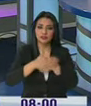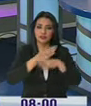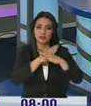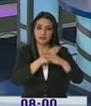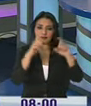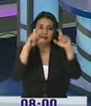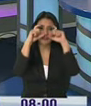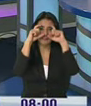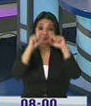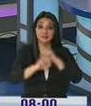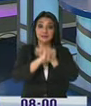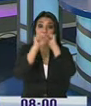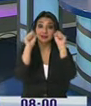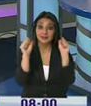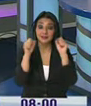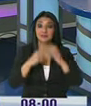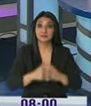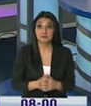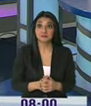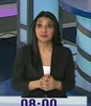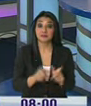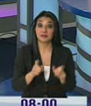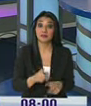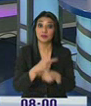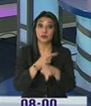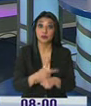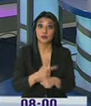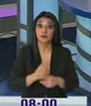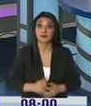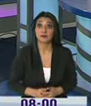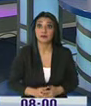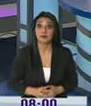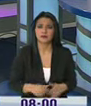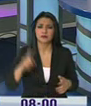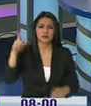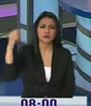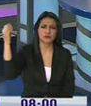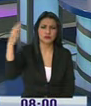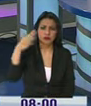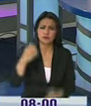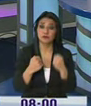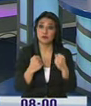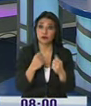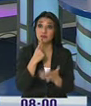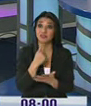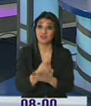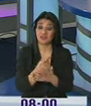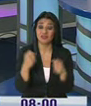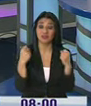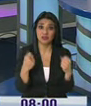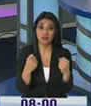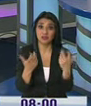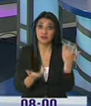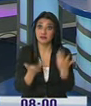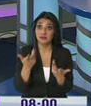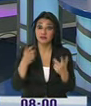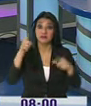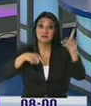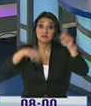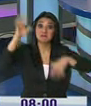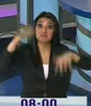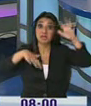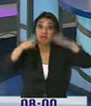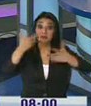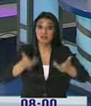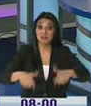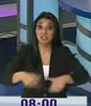gafas en la mañana. Oye, y en la tarde a cuidarse. Detalle importantísimo, qué solazos. Qué sol es tan fuerte, si se supone que ya estamos en invierno, pero